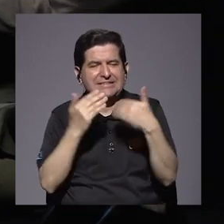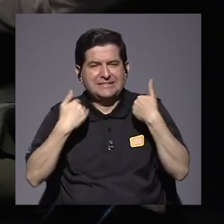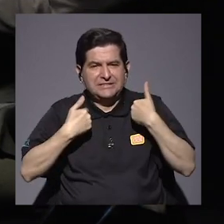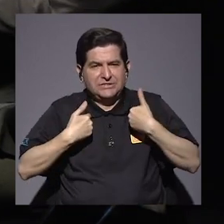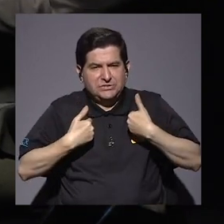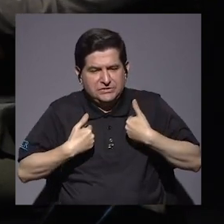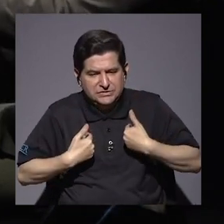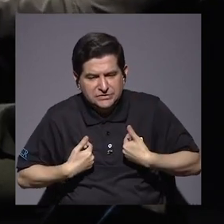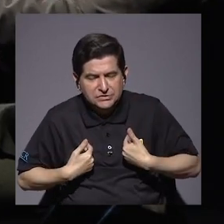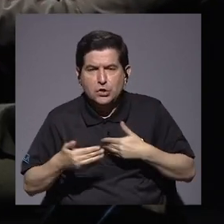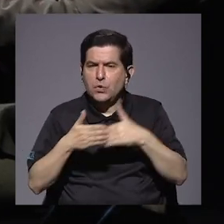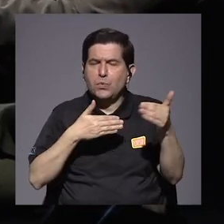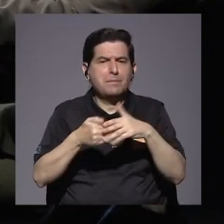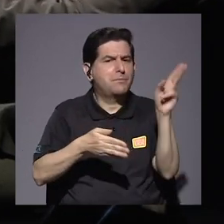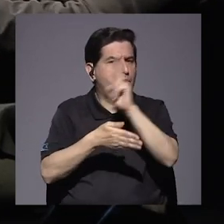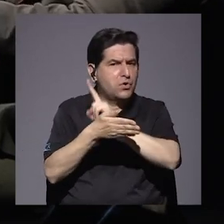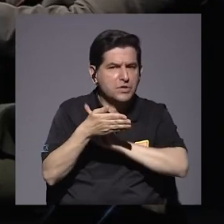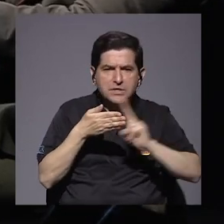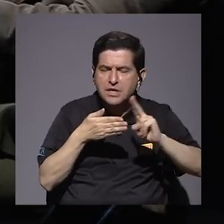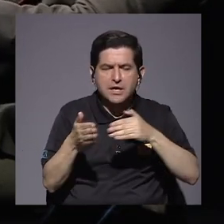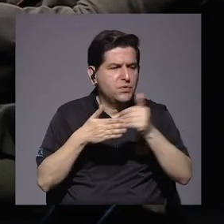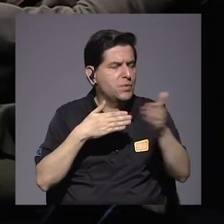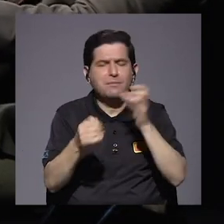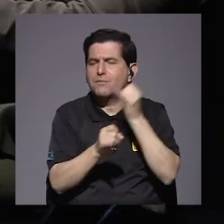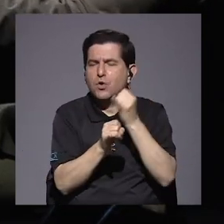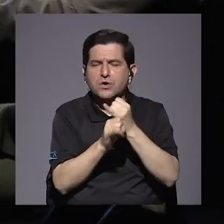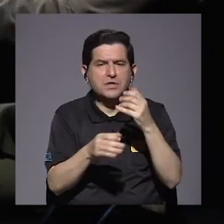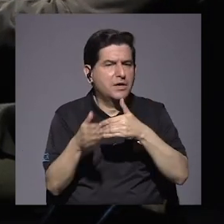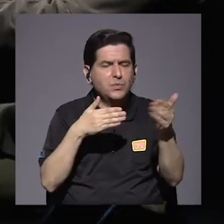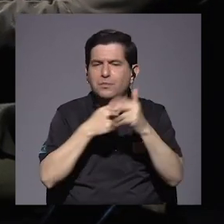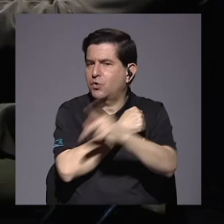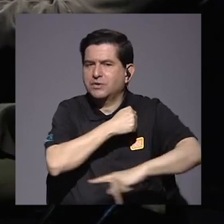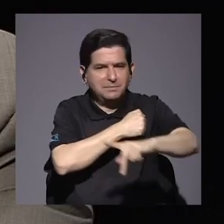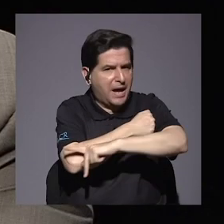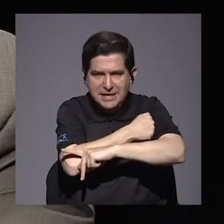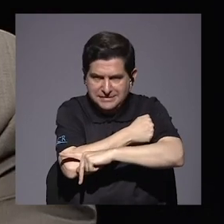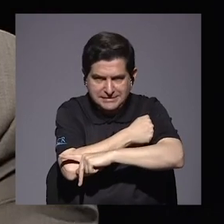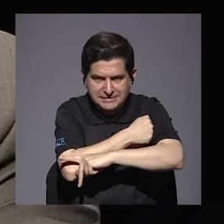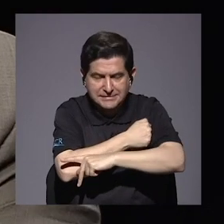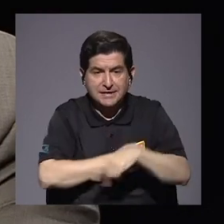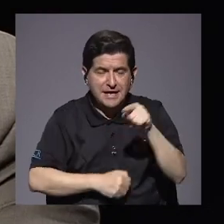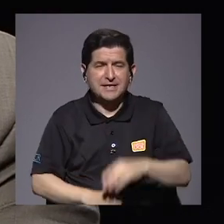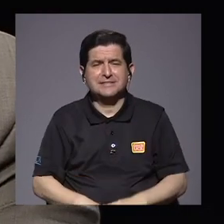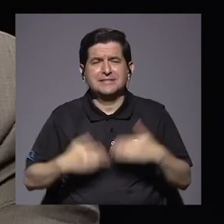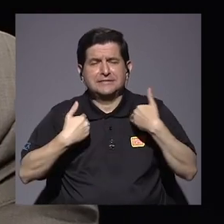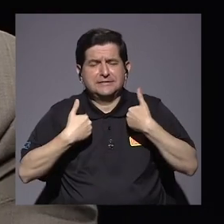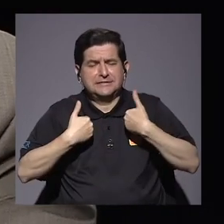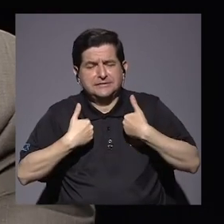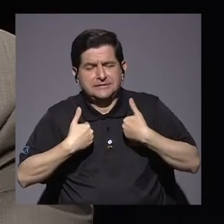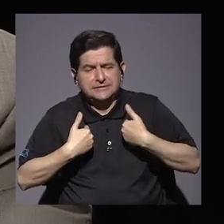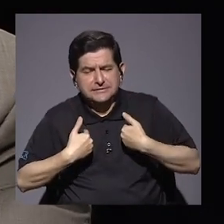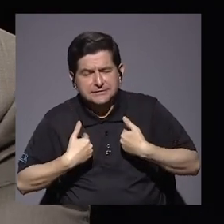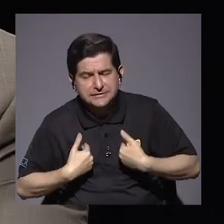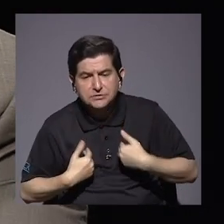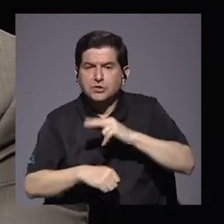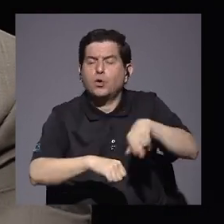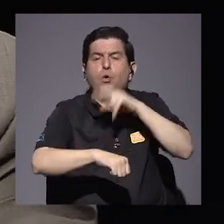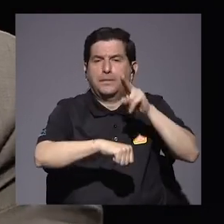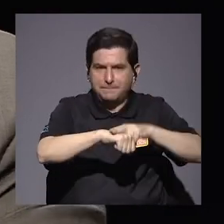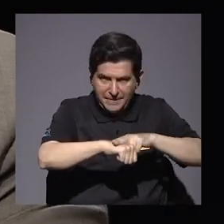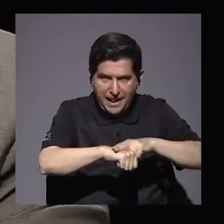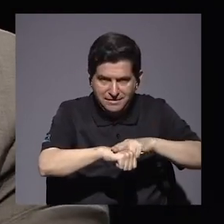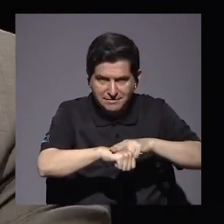de Costa Rica, en cualquier universidad, en cualquier institución o en cualquier país. Bueno, ese desgaste, que es muy